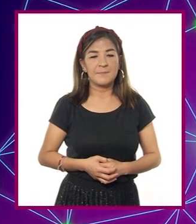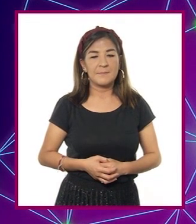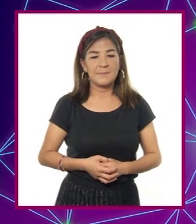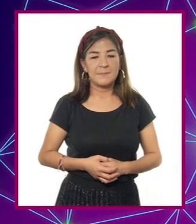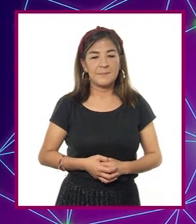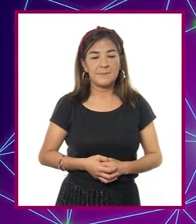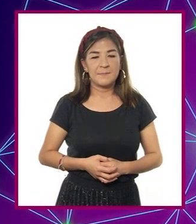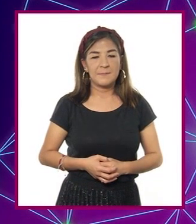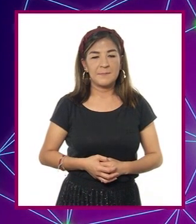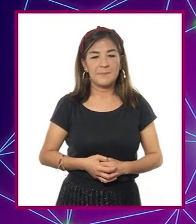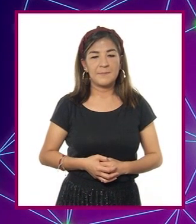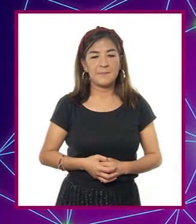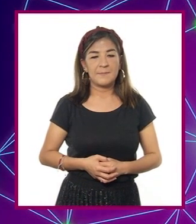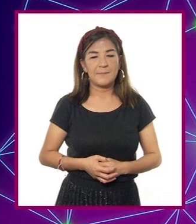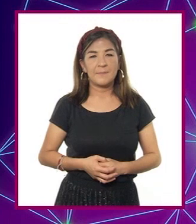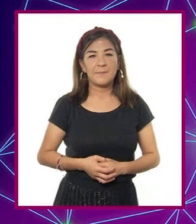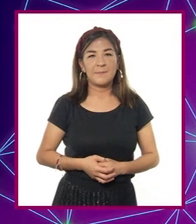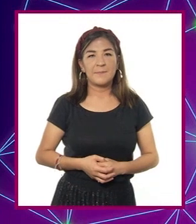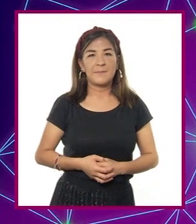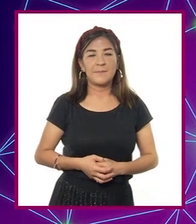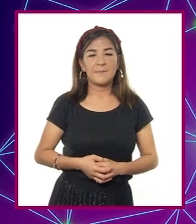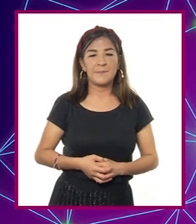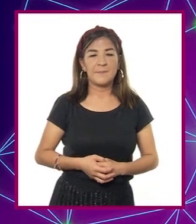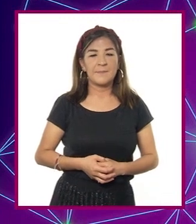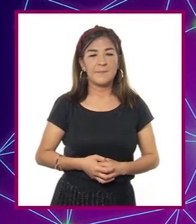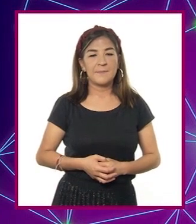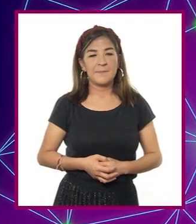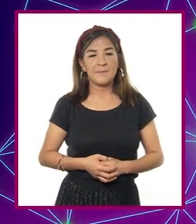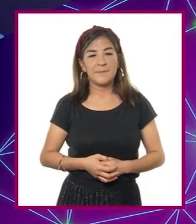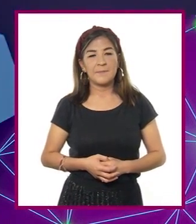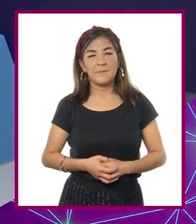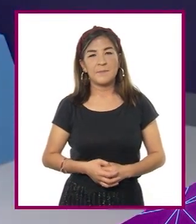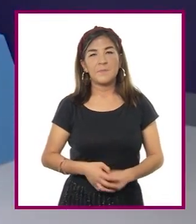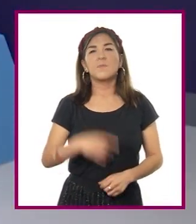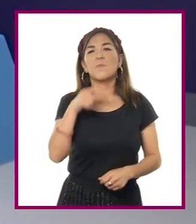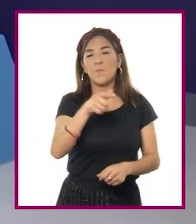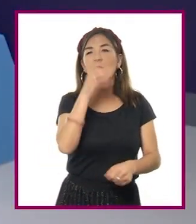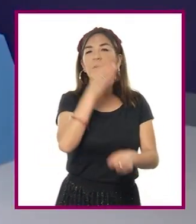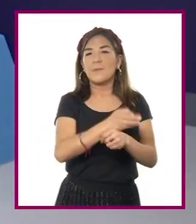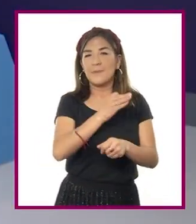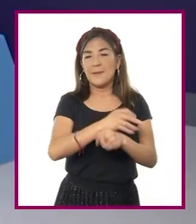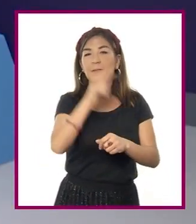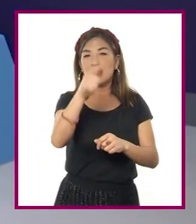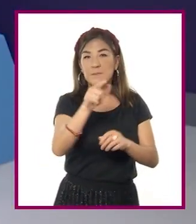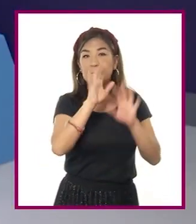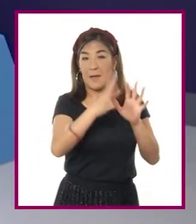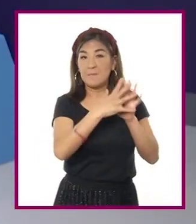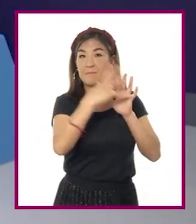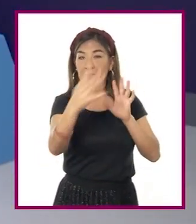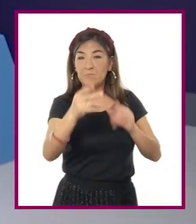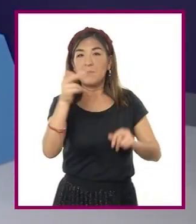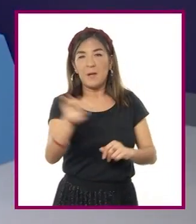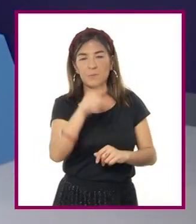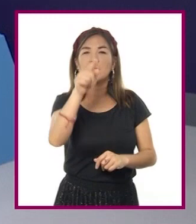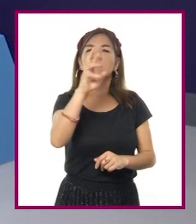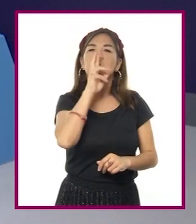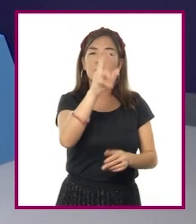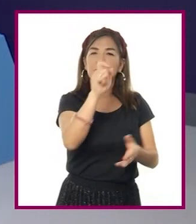identificar una situación de proporcionalidad inversa? Escriban las respuestas en su libreta para